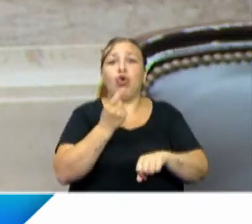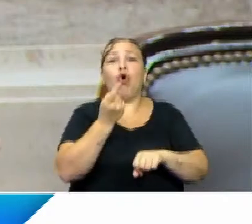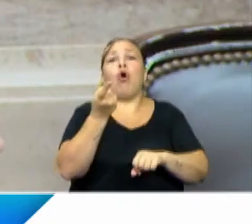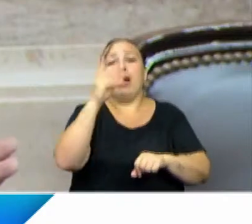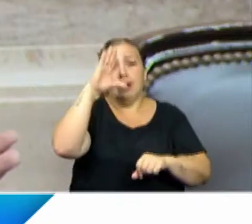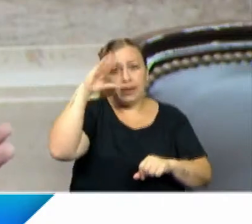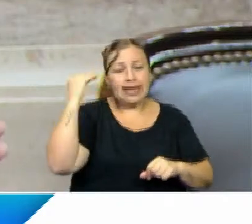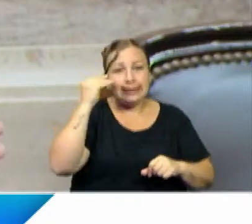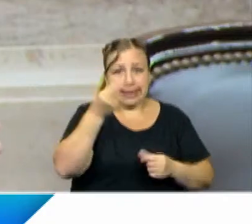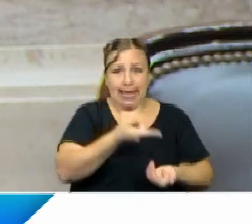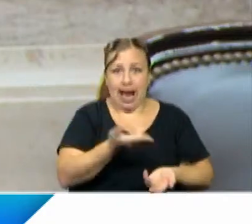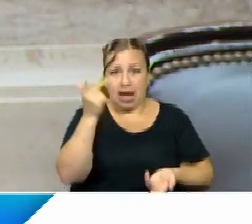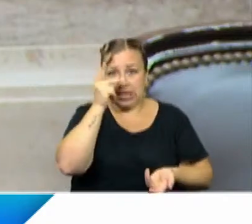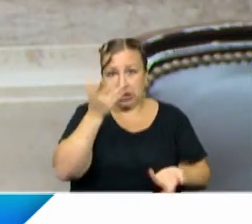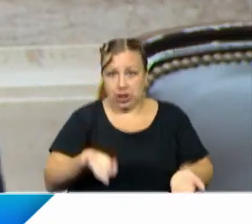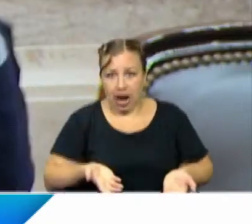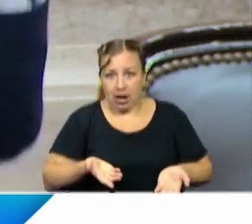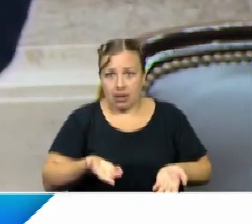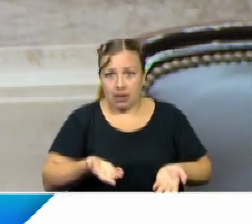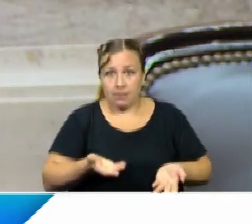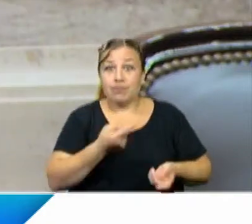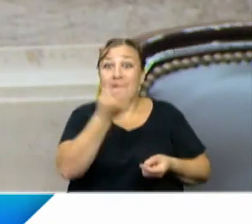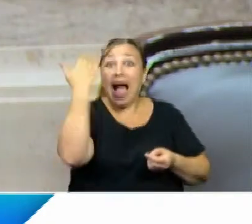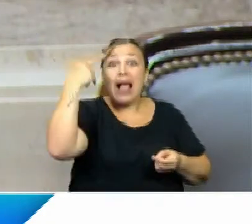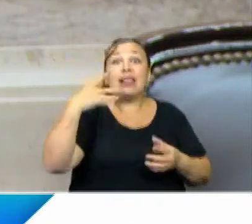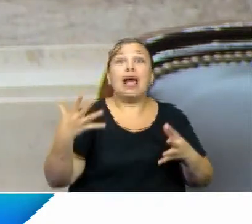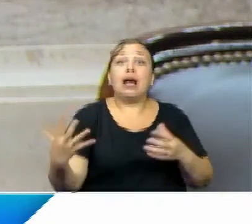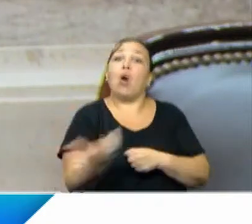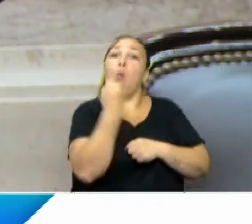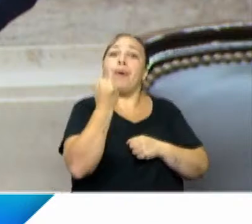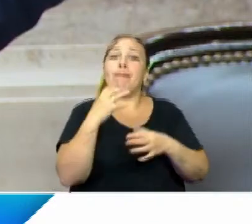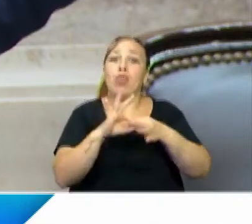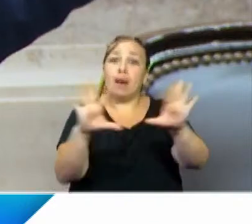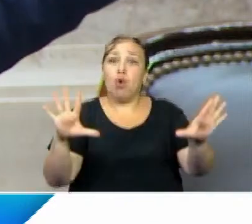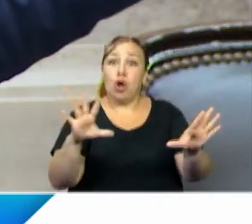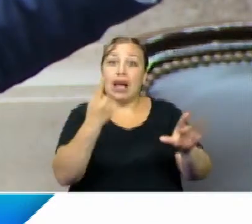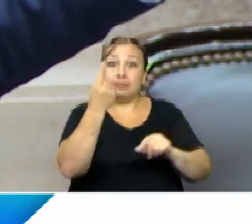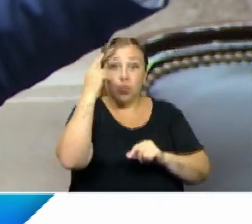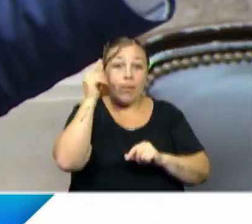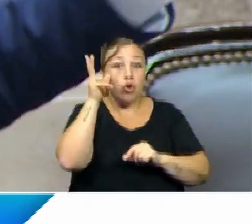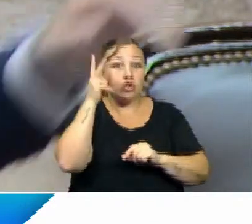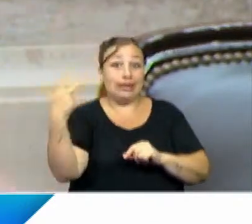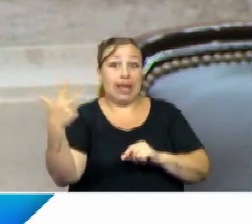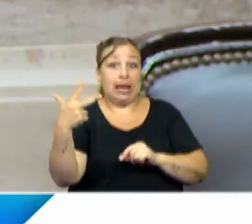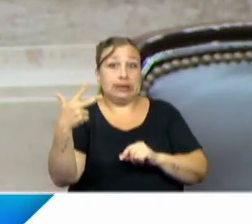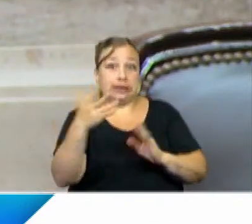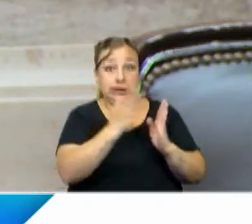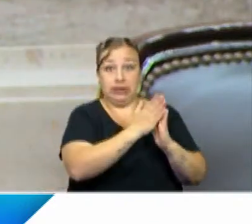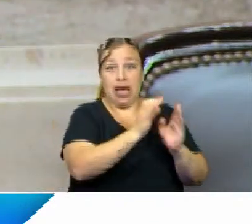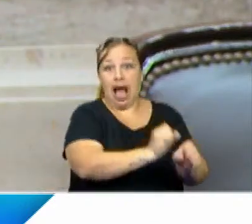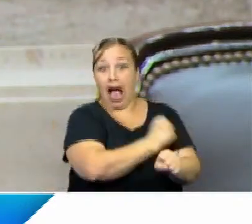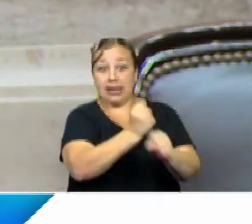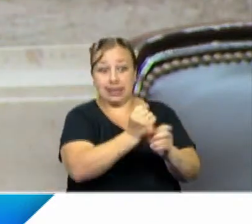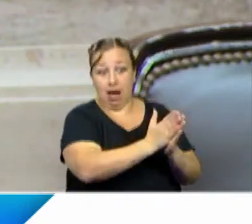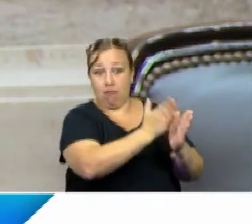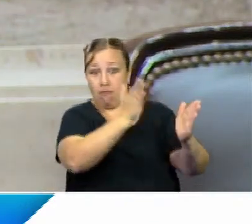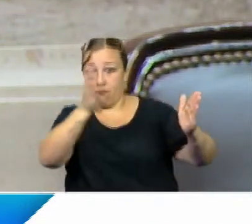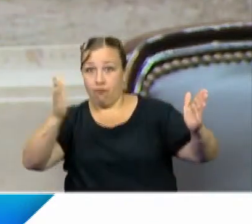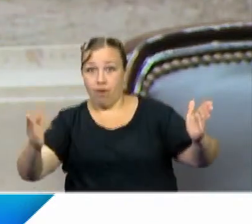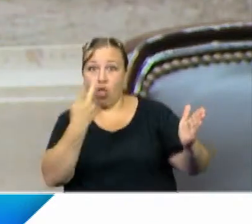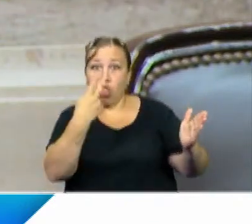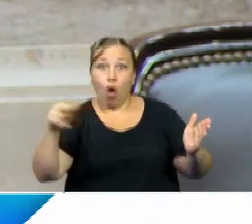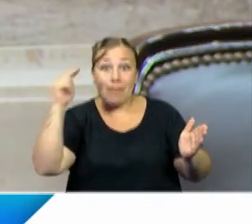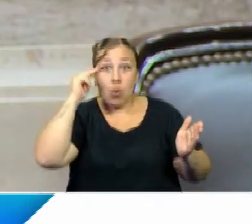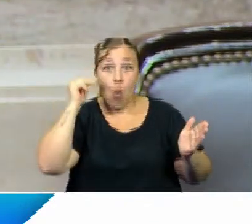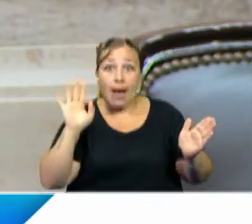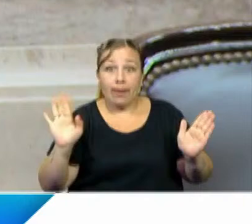de lesa humanidad. O sea que habíamos recuperado la democracia en el 83 y hasta el 2009 podías haber estado involucrado en